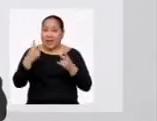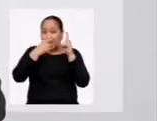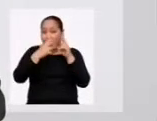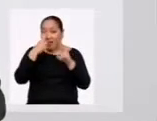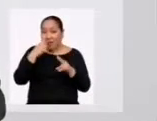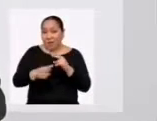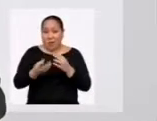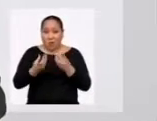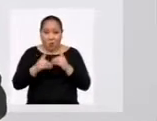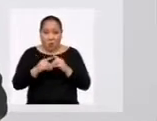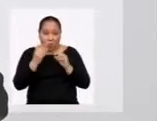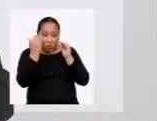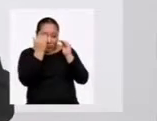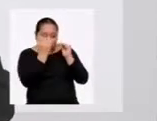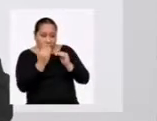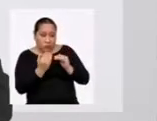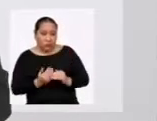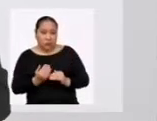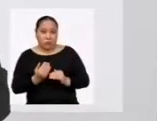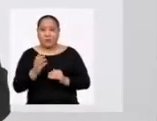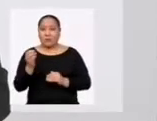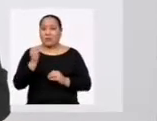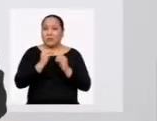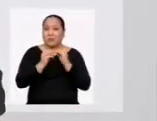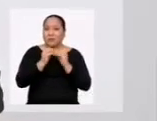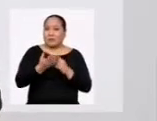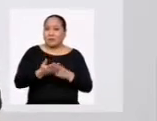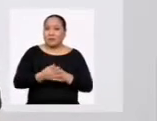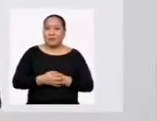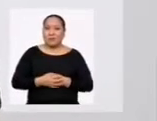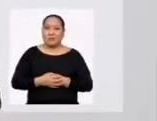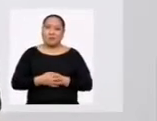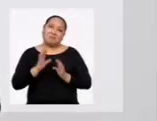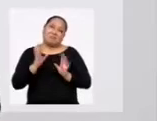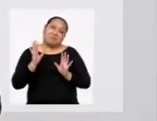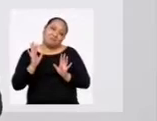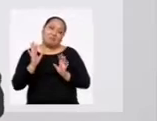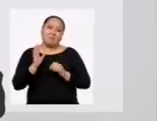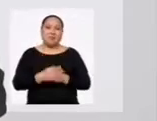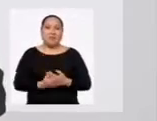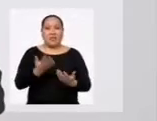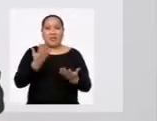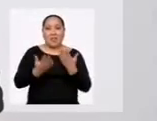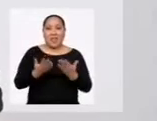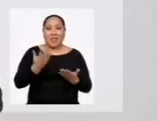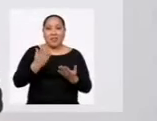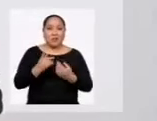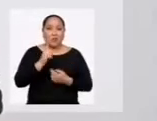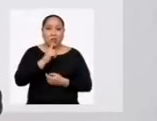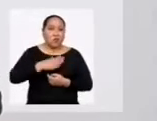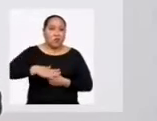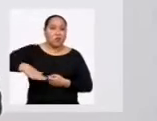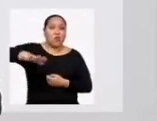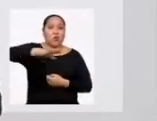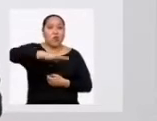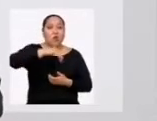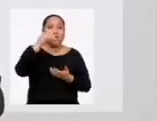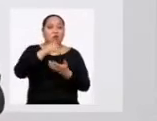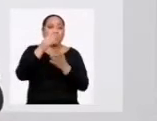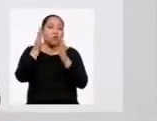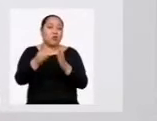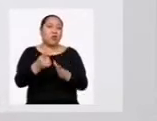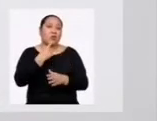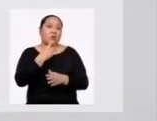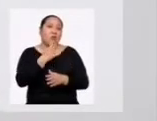cuenta al momento de elaborar cualquier tipo de texto? Digo, porque tal vez no todos los estudiantes de